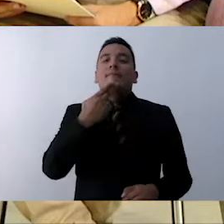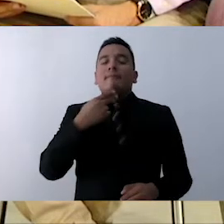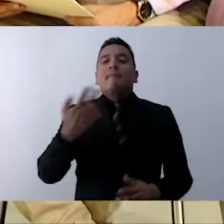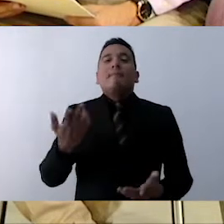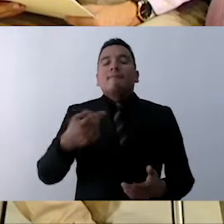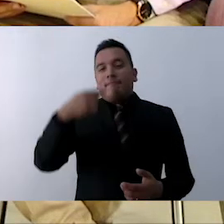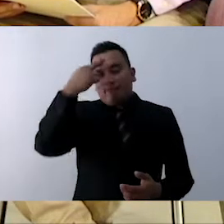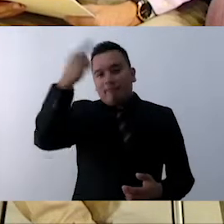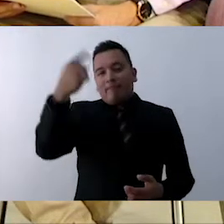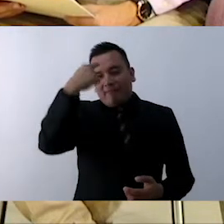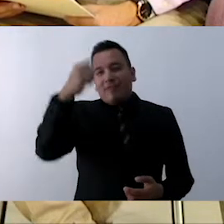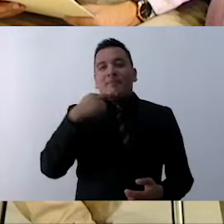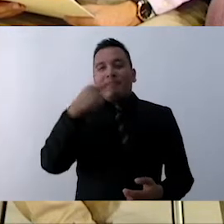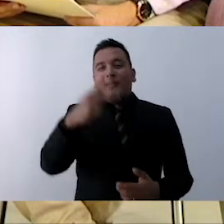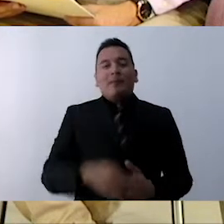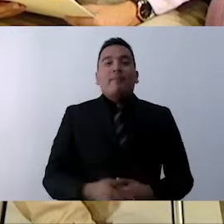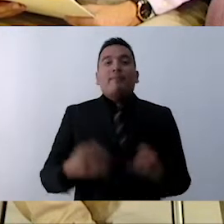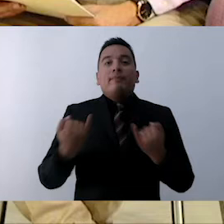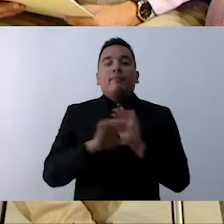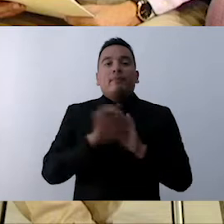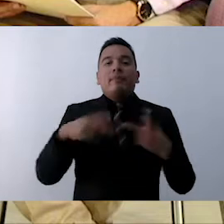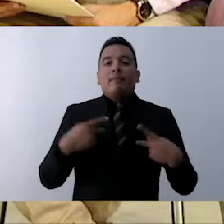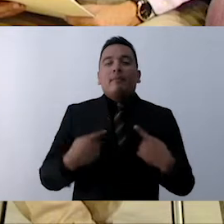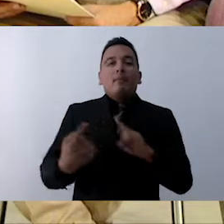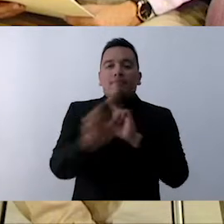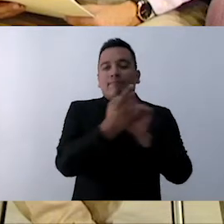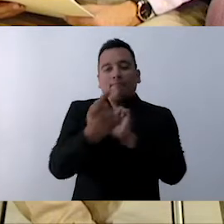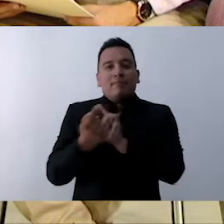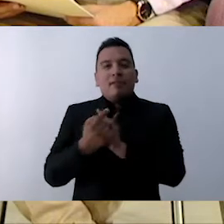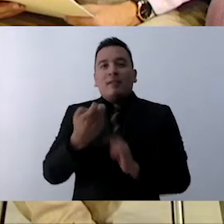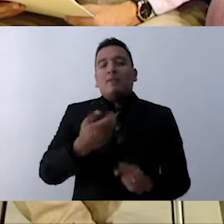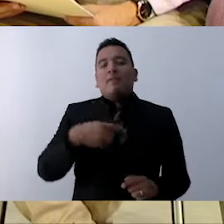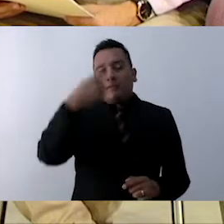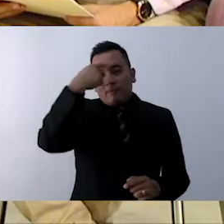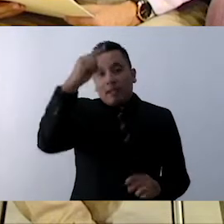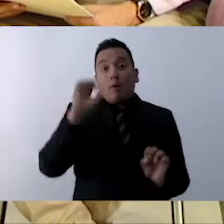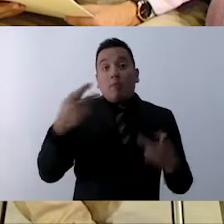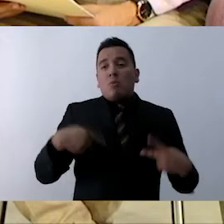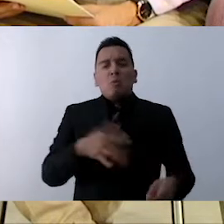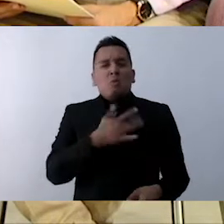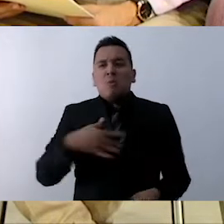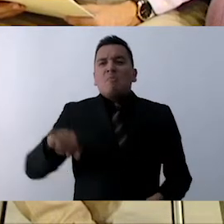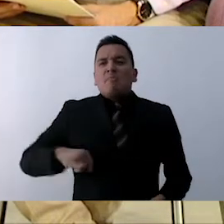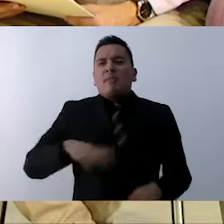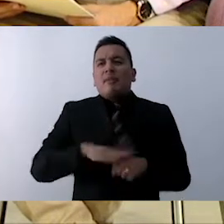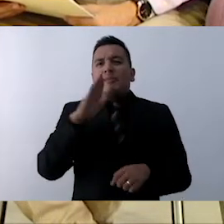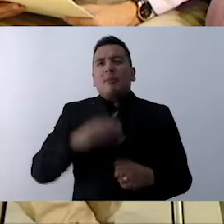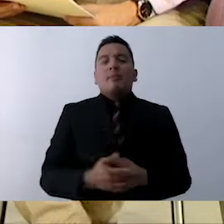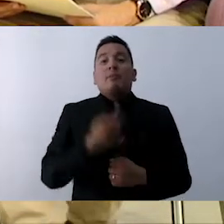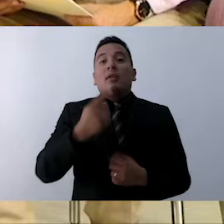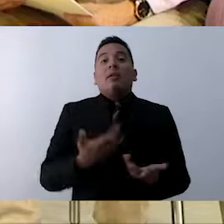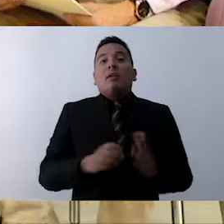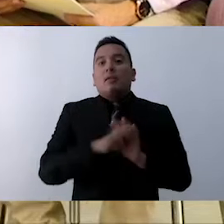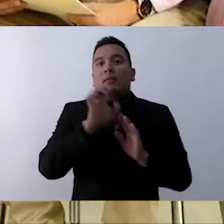a hacer más eficiente nuestro sistema nacional electoral, y la recepción de la ciudadanía, de la juventud, pues va a ser mucho más positiva,